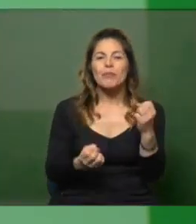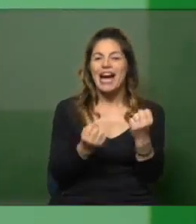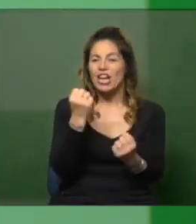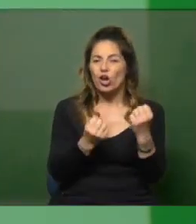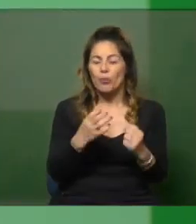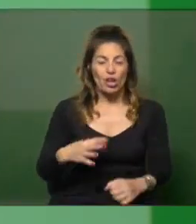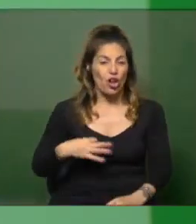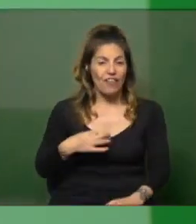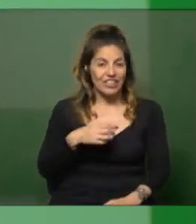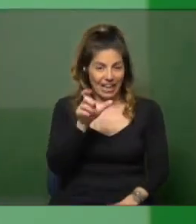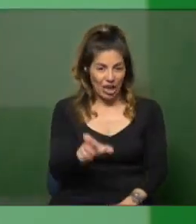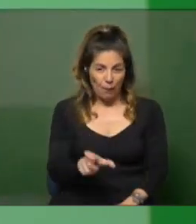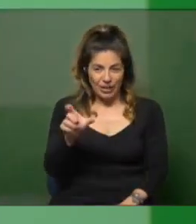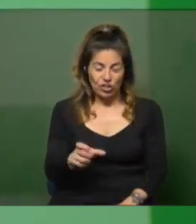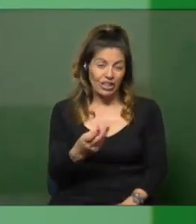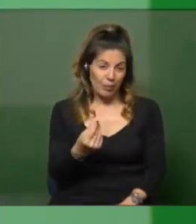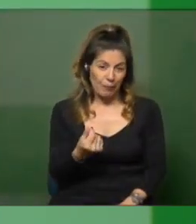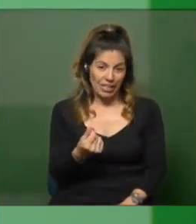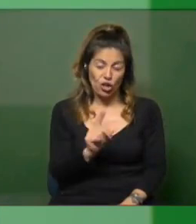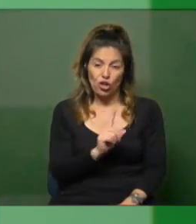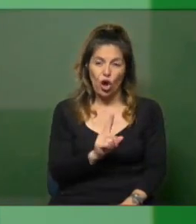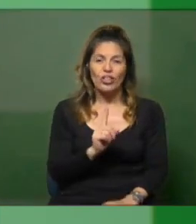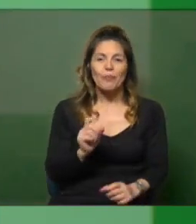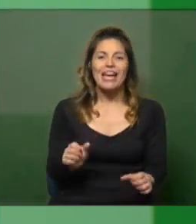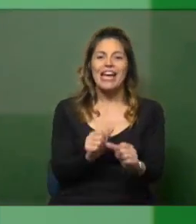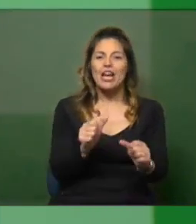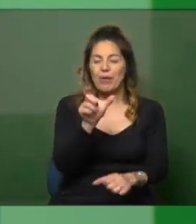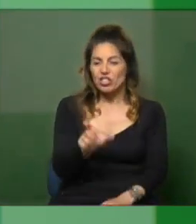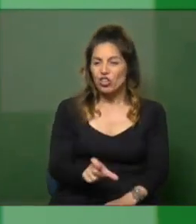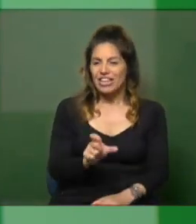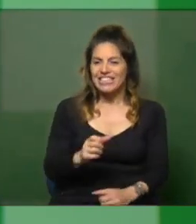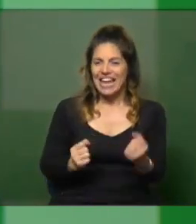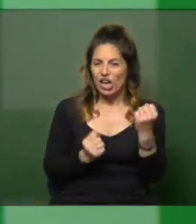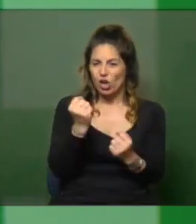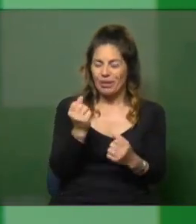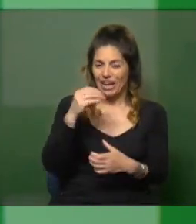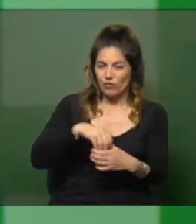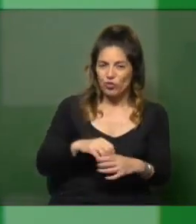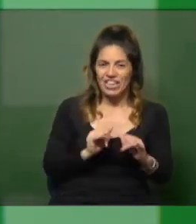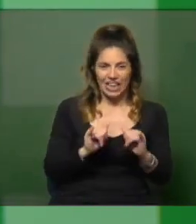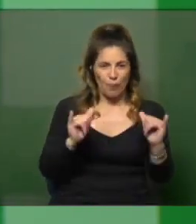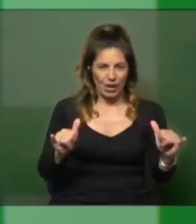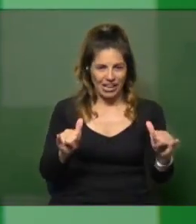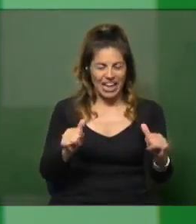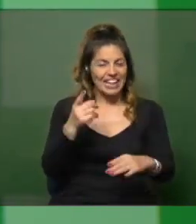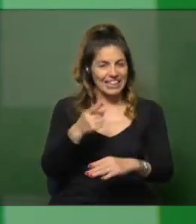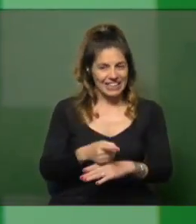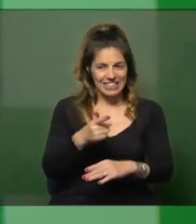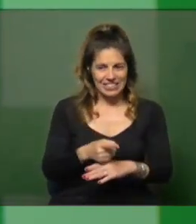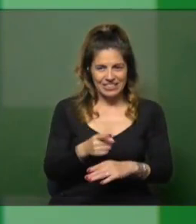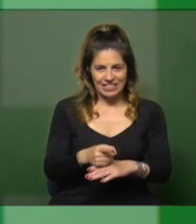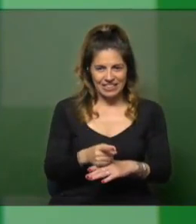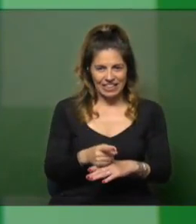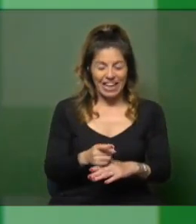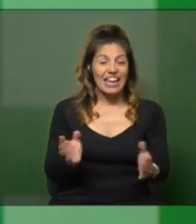en la vida de la gente en términos de precios y demás sino actores económicos que influyen en campañas que toman decisiones y